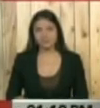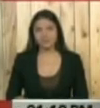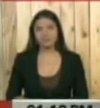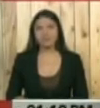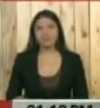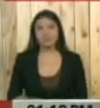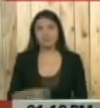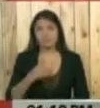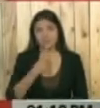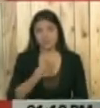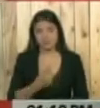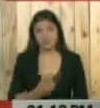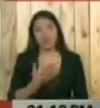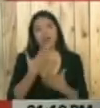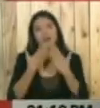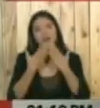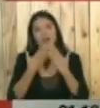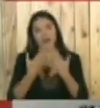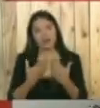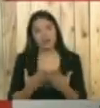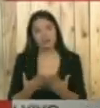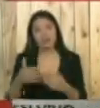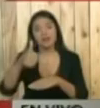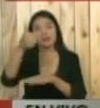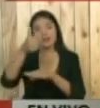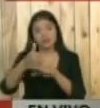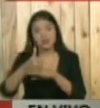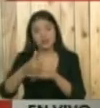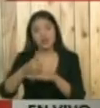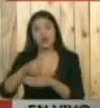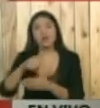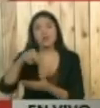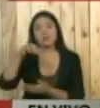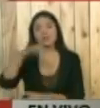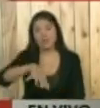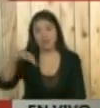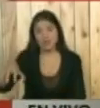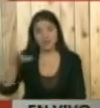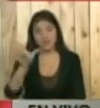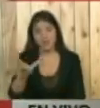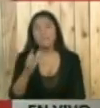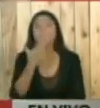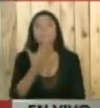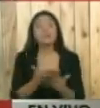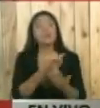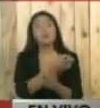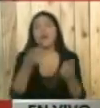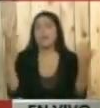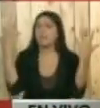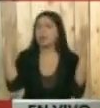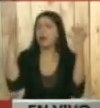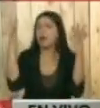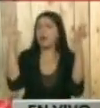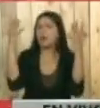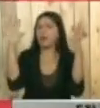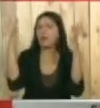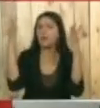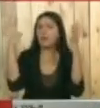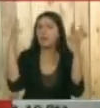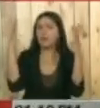manifestar mi agradecimiento a la dirección regional del partido. Pido para ellos un fuerte aplauso.